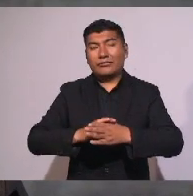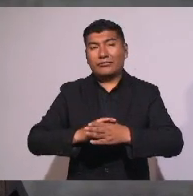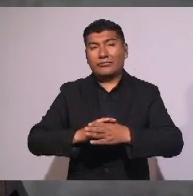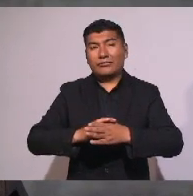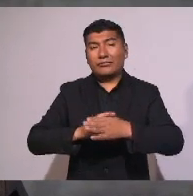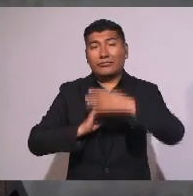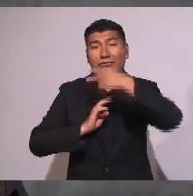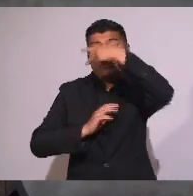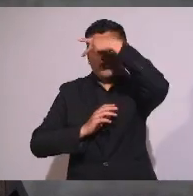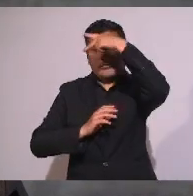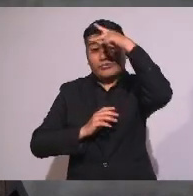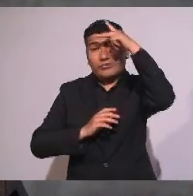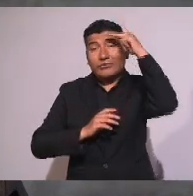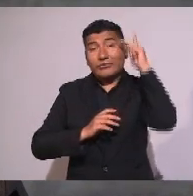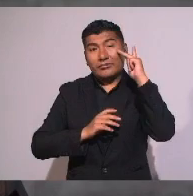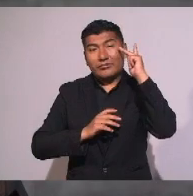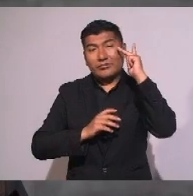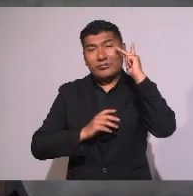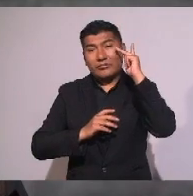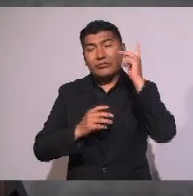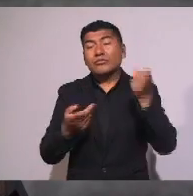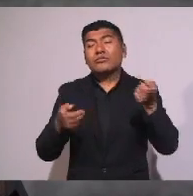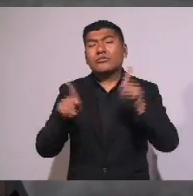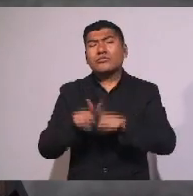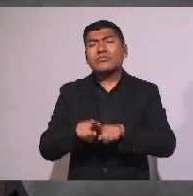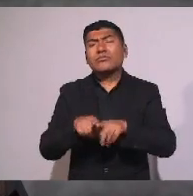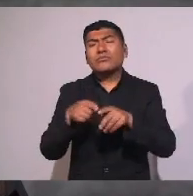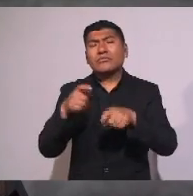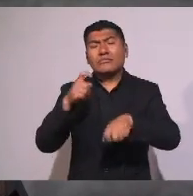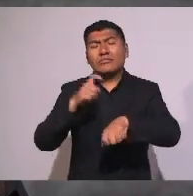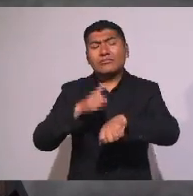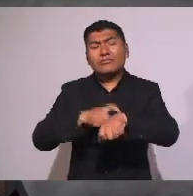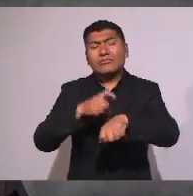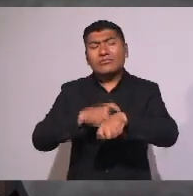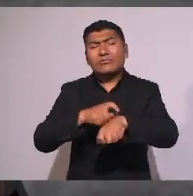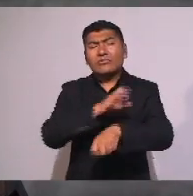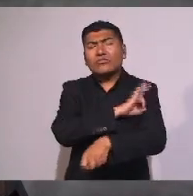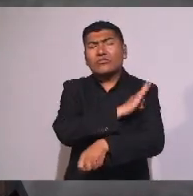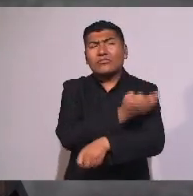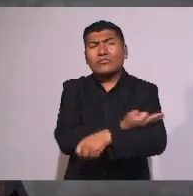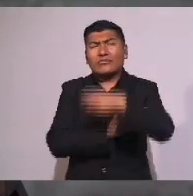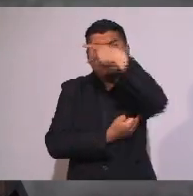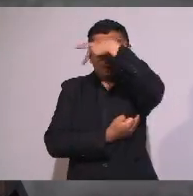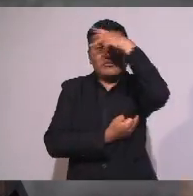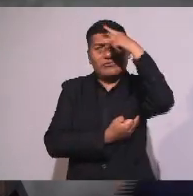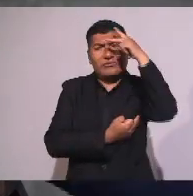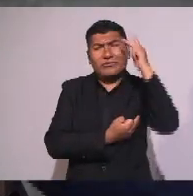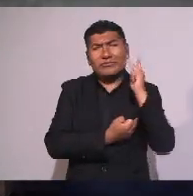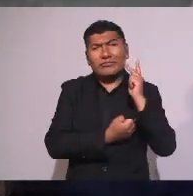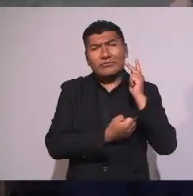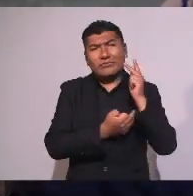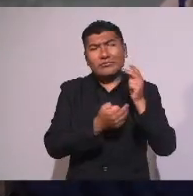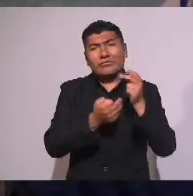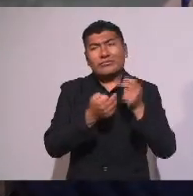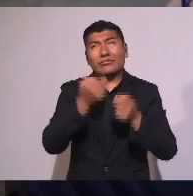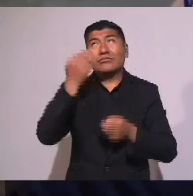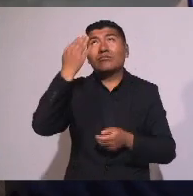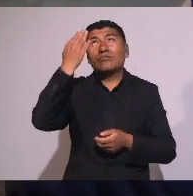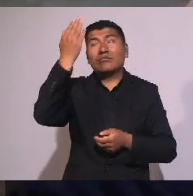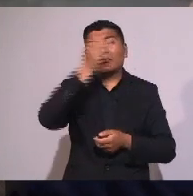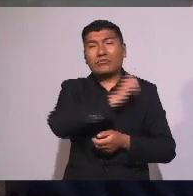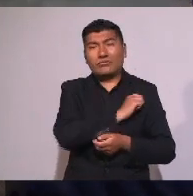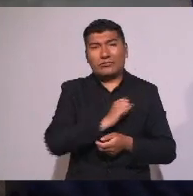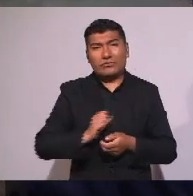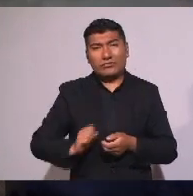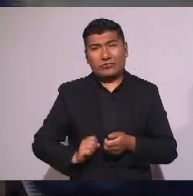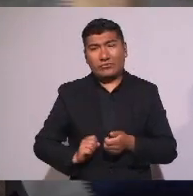La Pascua, ¿cuándo han habido momentos fuertes de la Pascua, de la intervención del Señor?